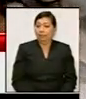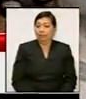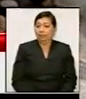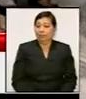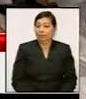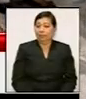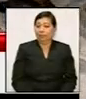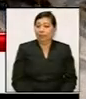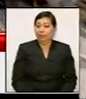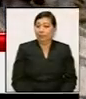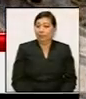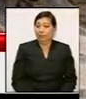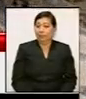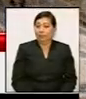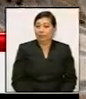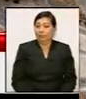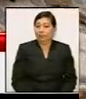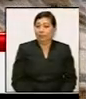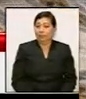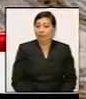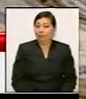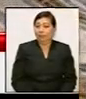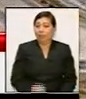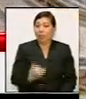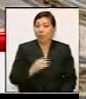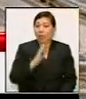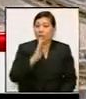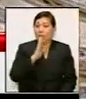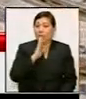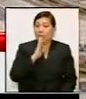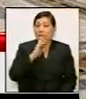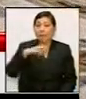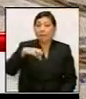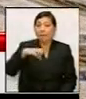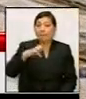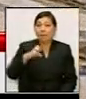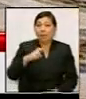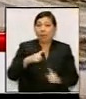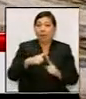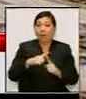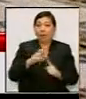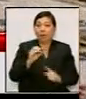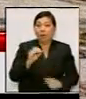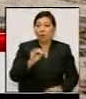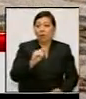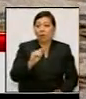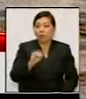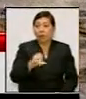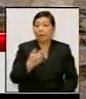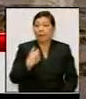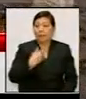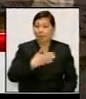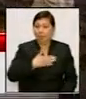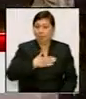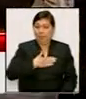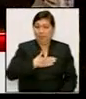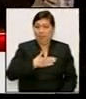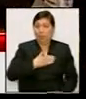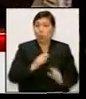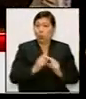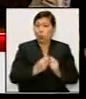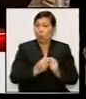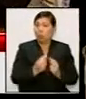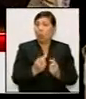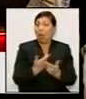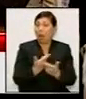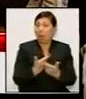A nombre de la bancada liberal va a ser lo propio el congresista Francesco Petrosi. Escuchamos. Es un honor para mí representar a la bancada